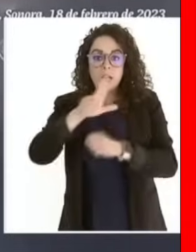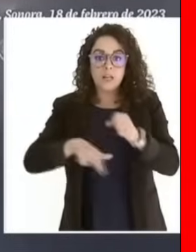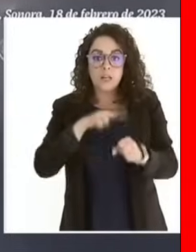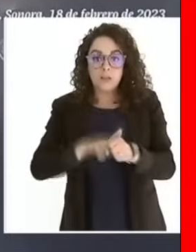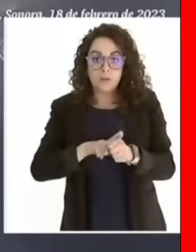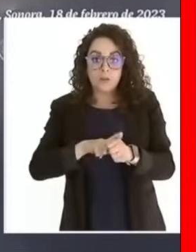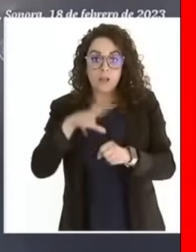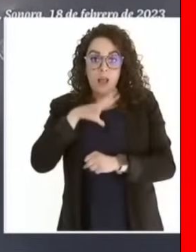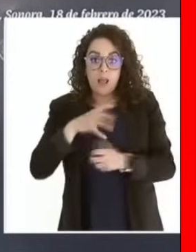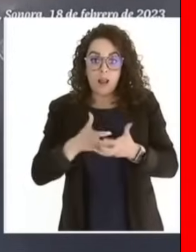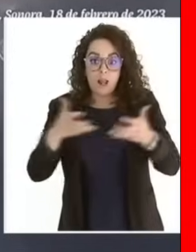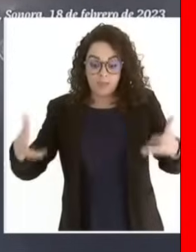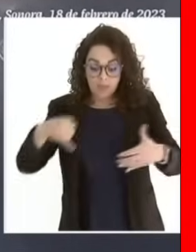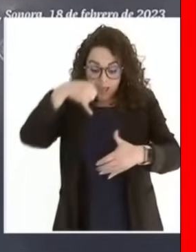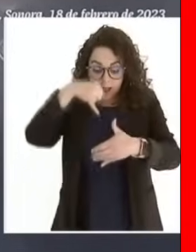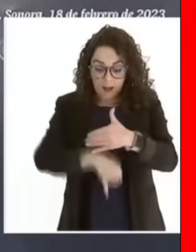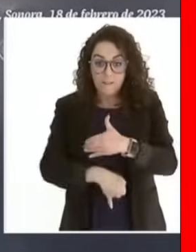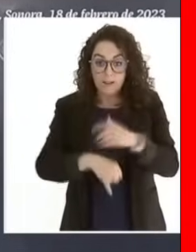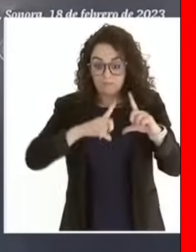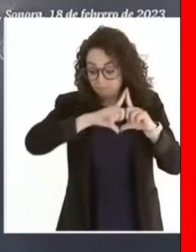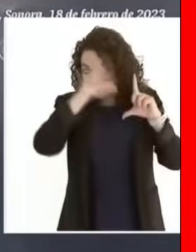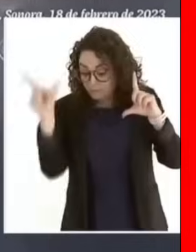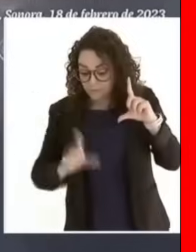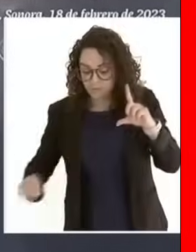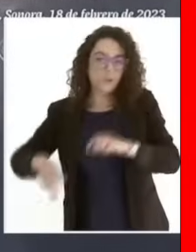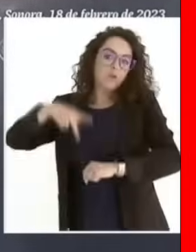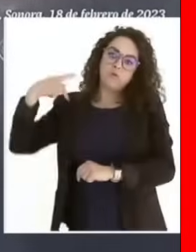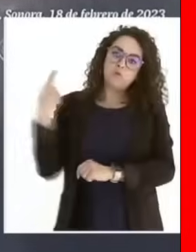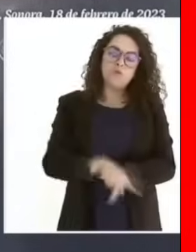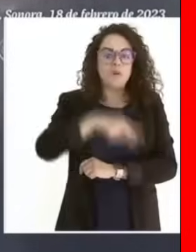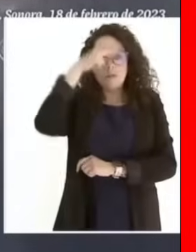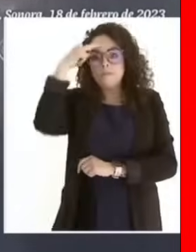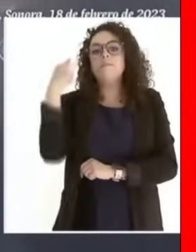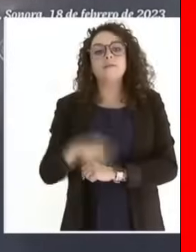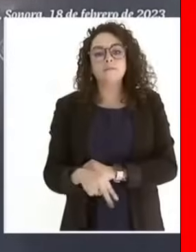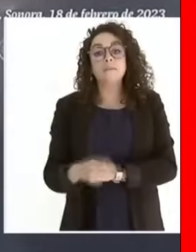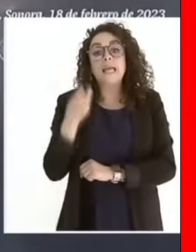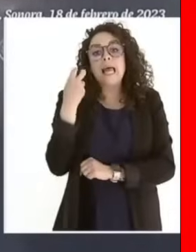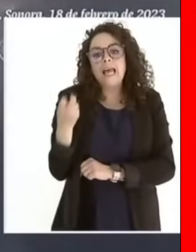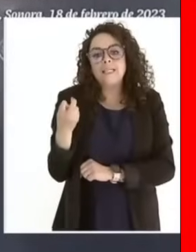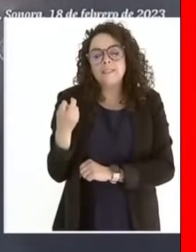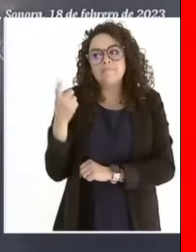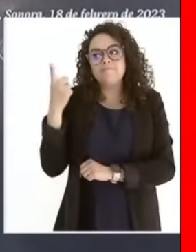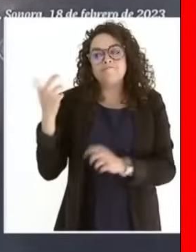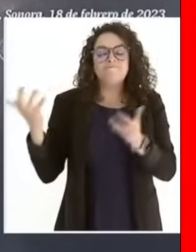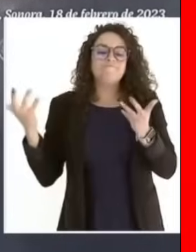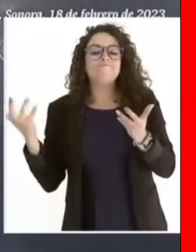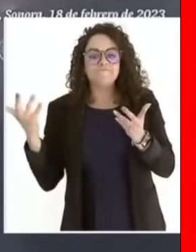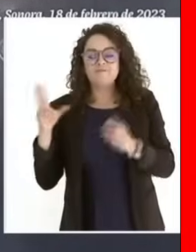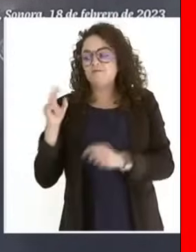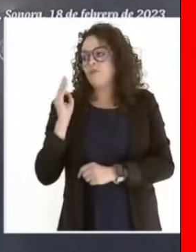la nación ahí empezó el problema no les gustó nada la